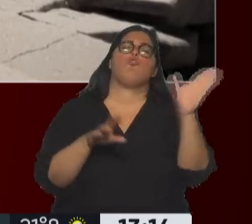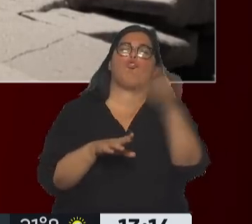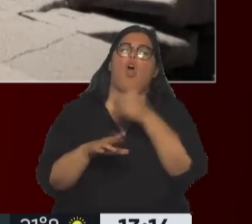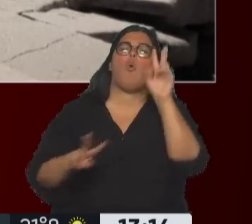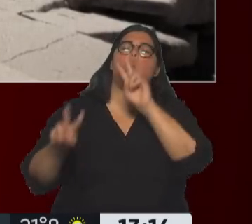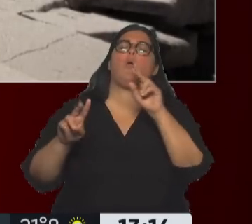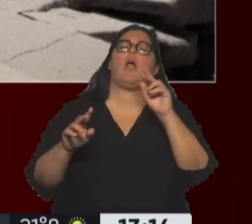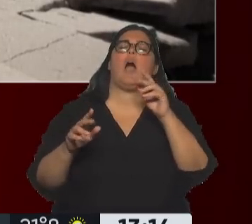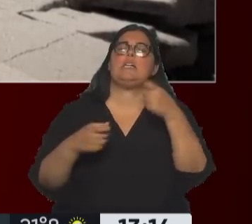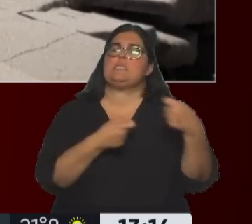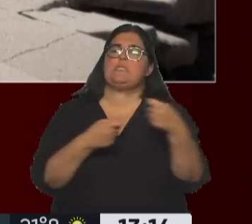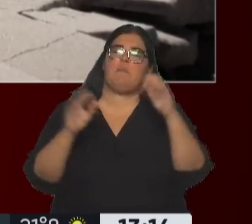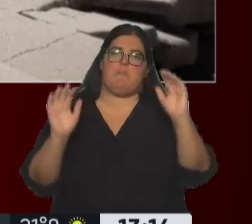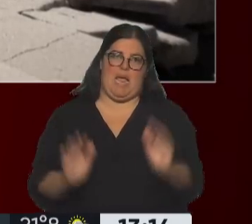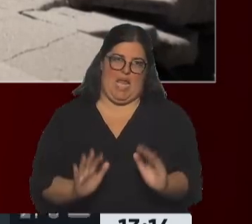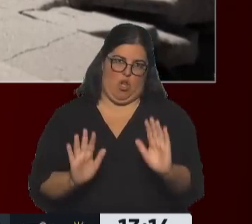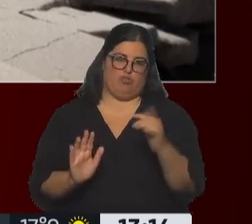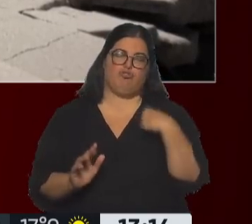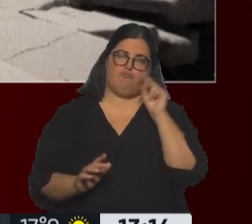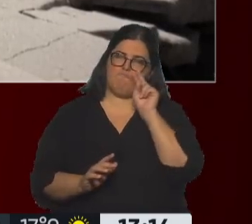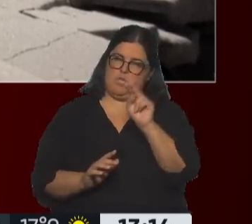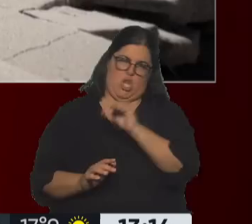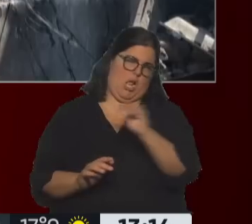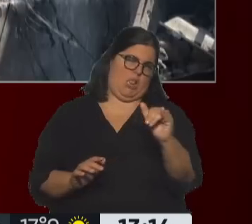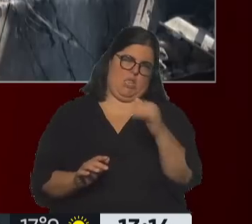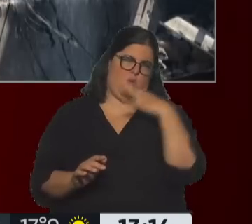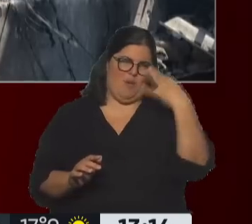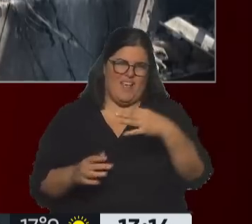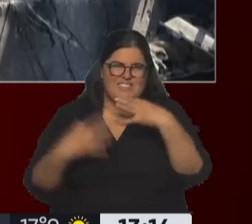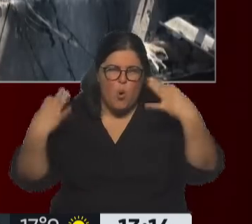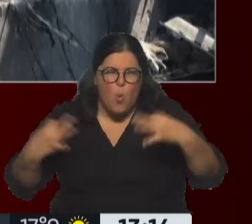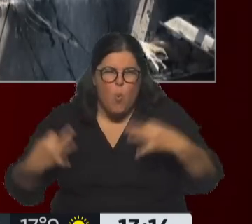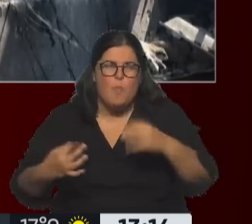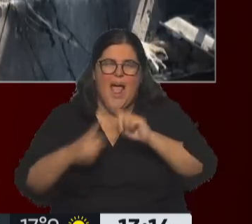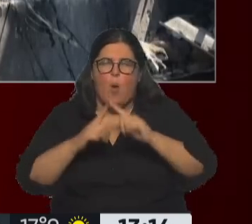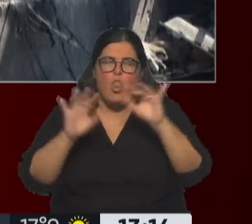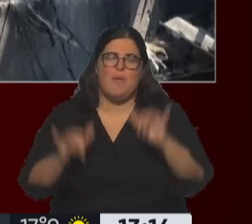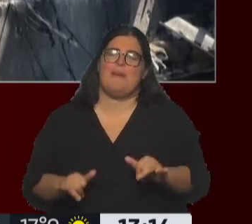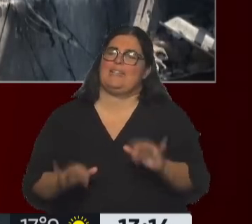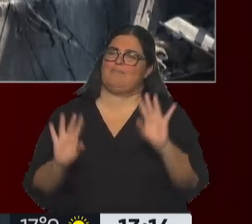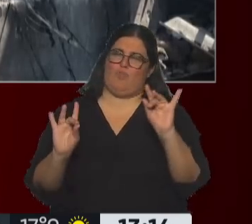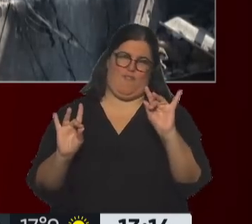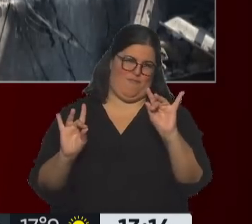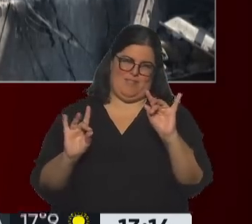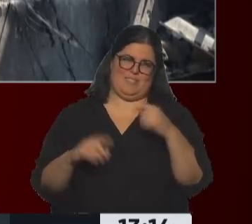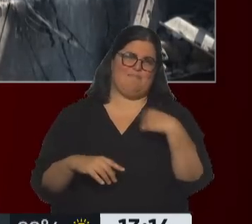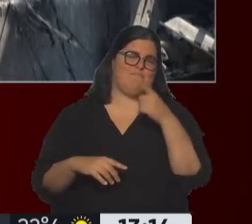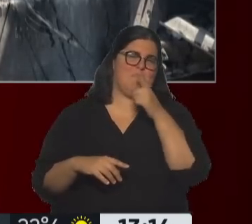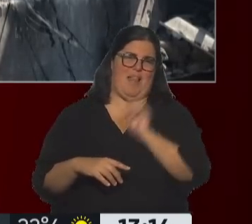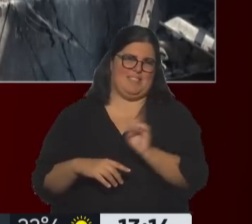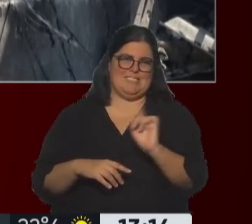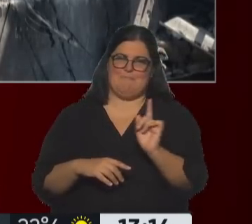que no sé si comparten, pero mi mirada es muy pesimista acerca de que realmente se concrete un acuerdo de paz, y esto ni siquiera me parece